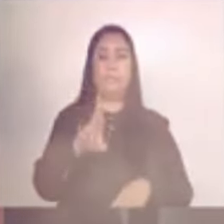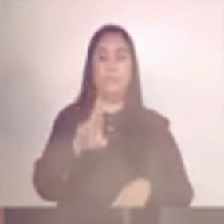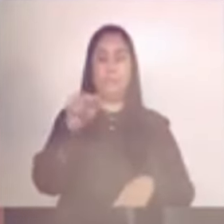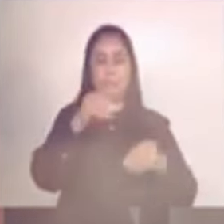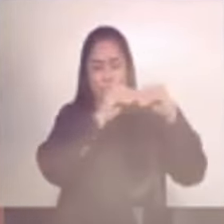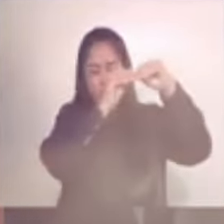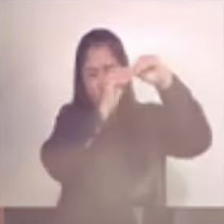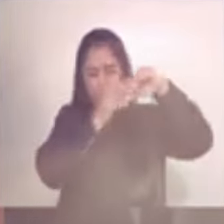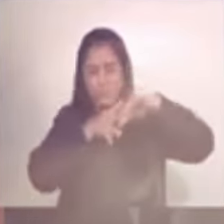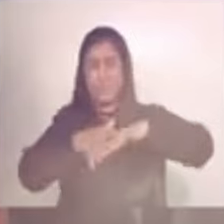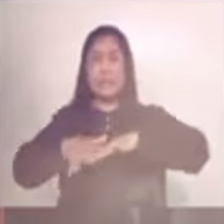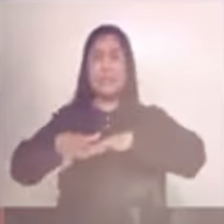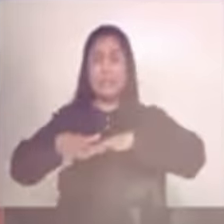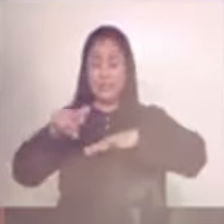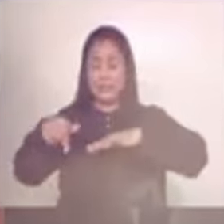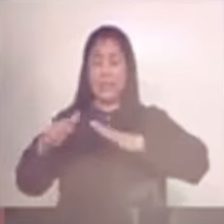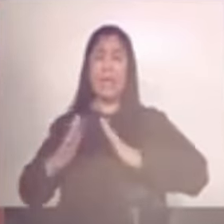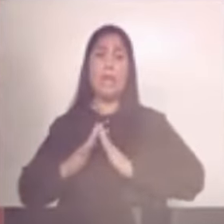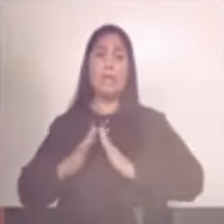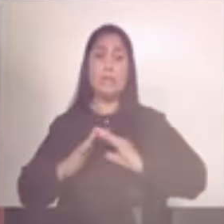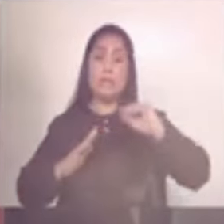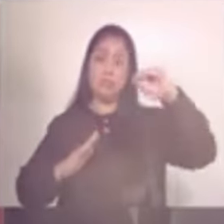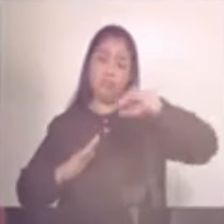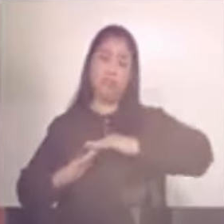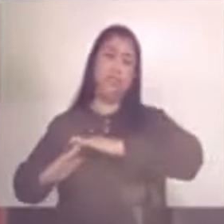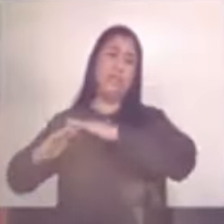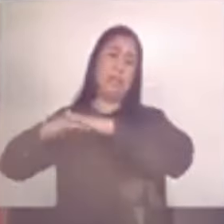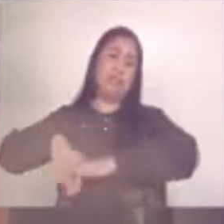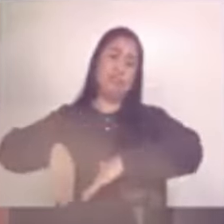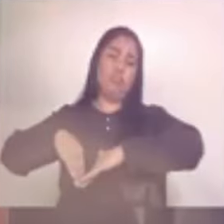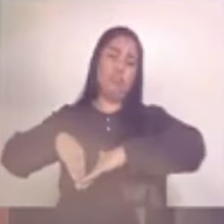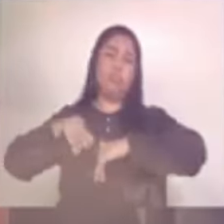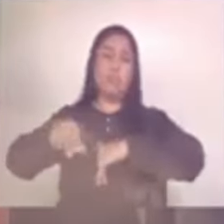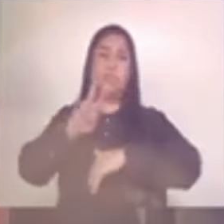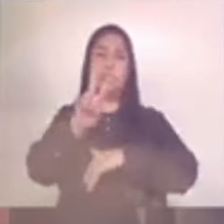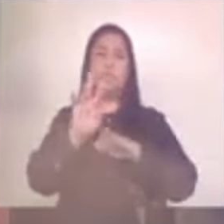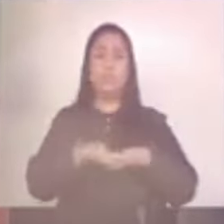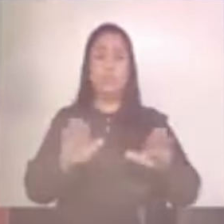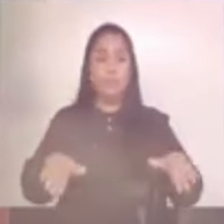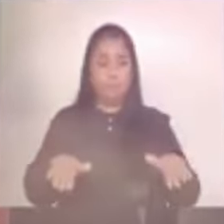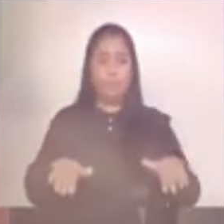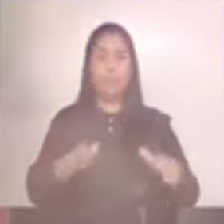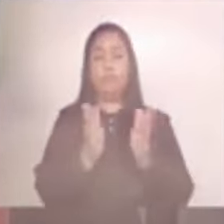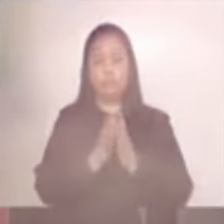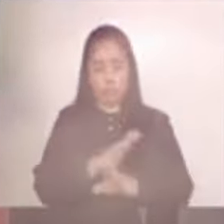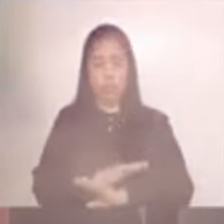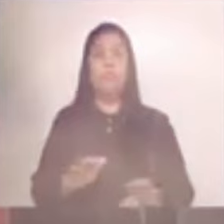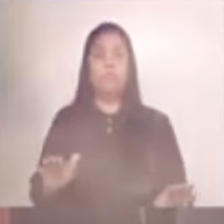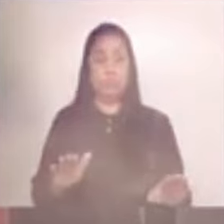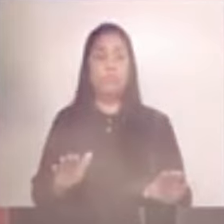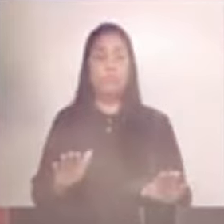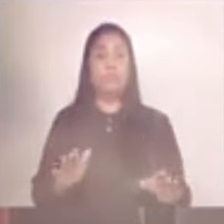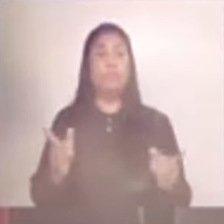del cerro y hay una vivienda que quedó soterrada con dos niños que han fallecido,